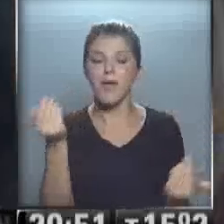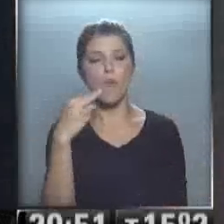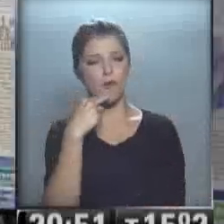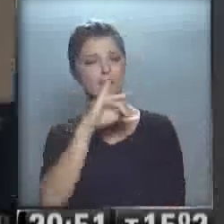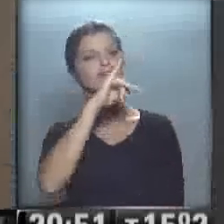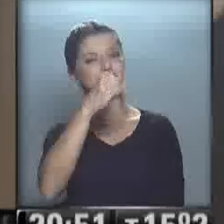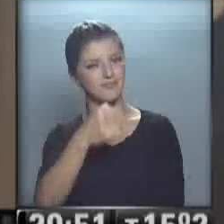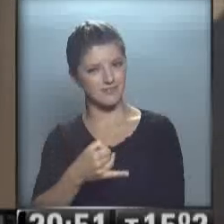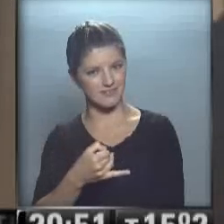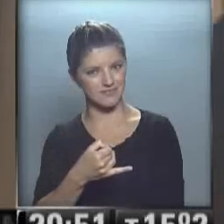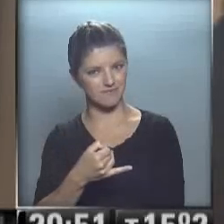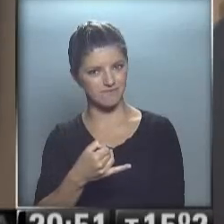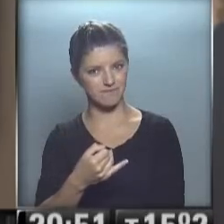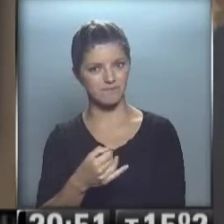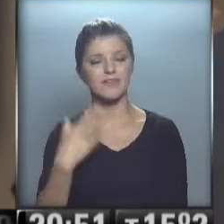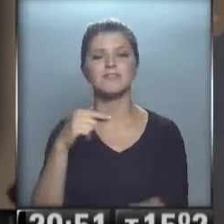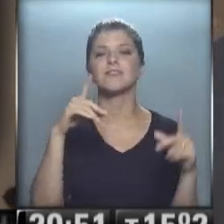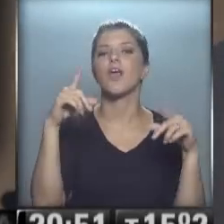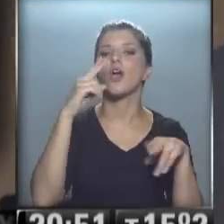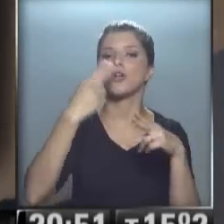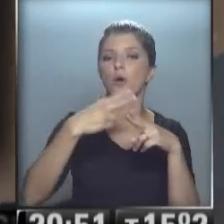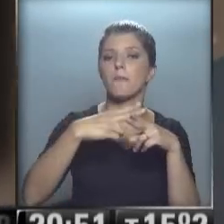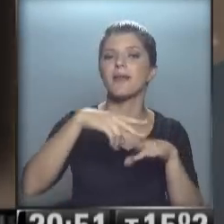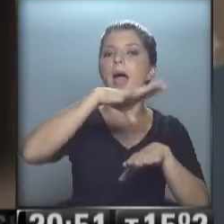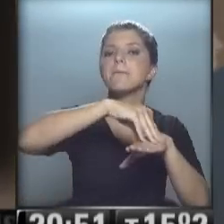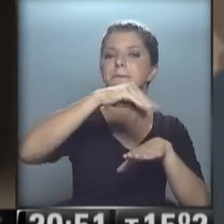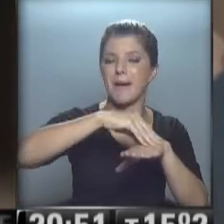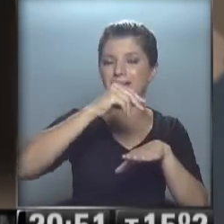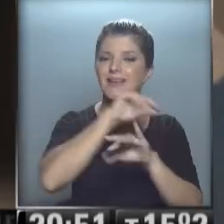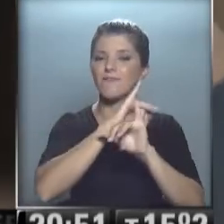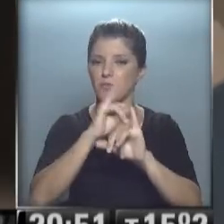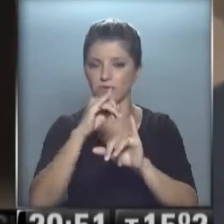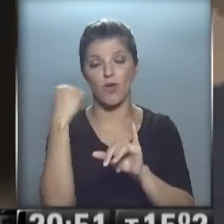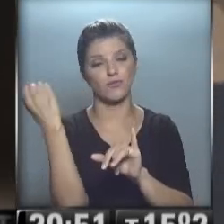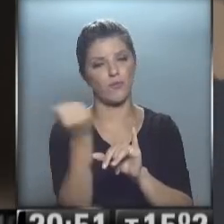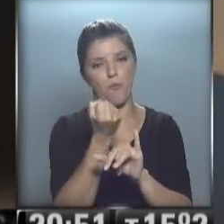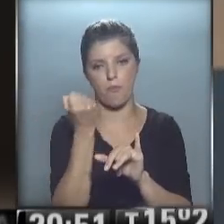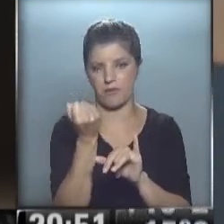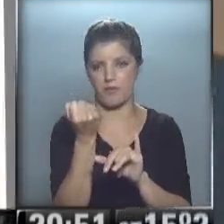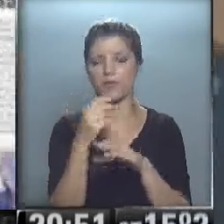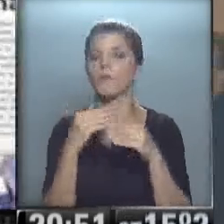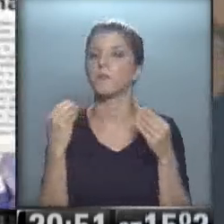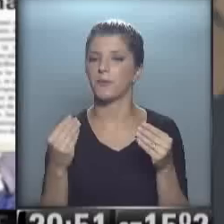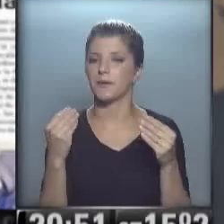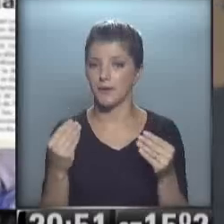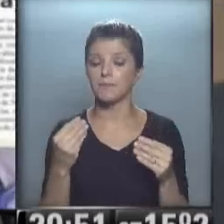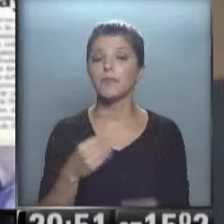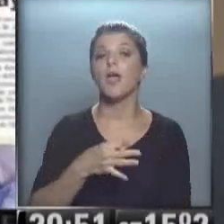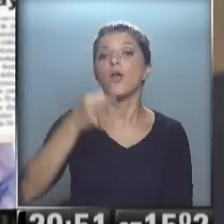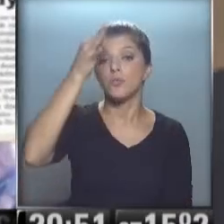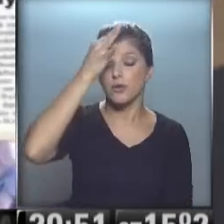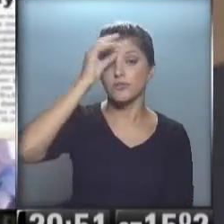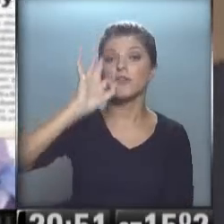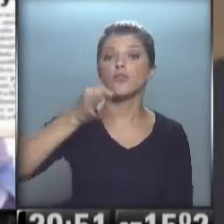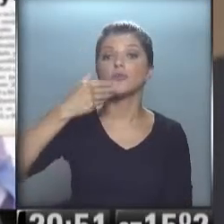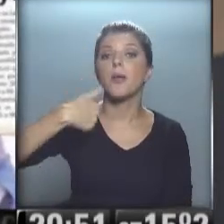diario que sí salió, se llama La Patria. Y la noticia, por supuesto, que es importante, porque el 12 de octubre se van